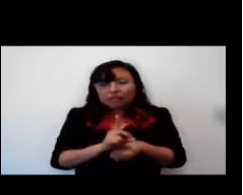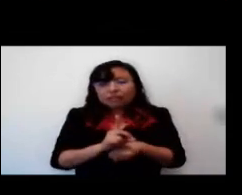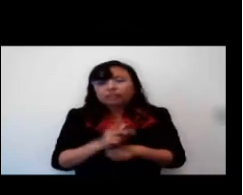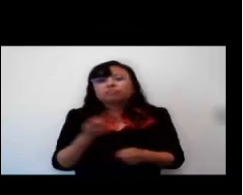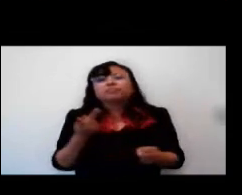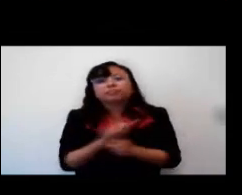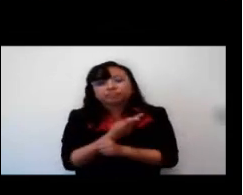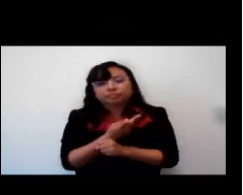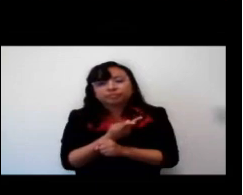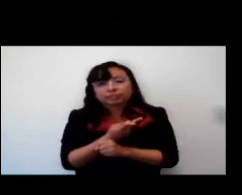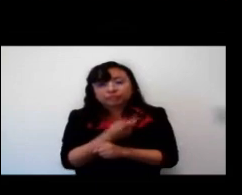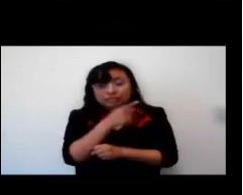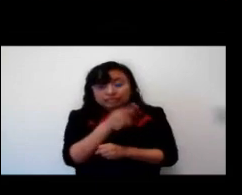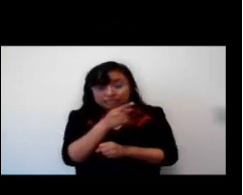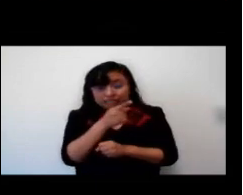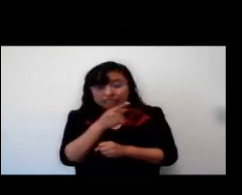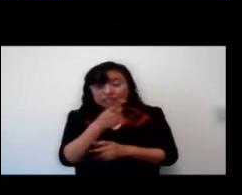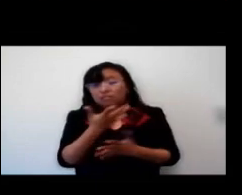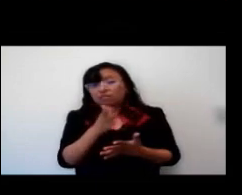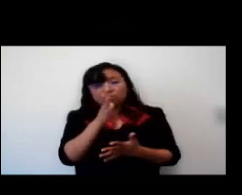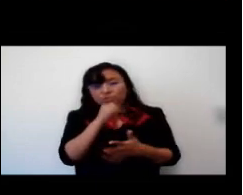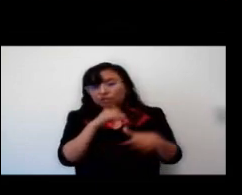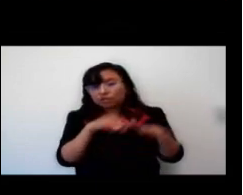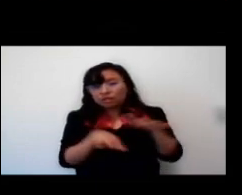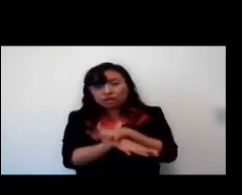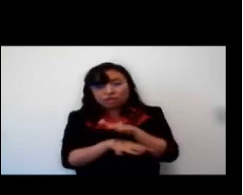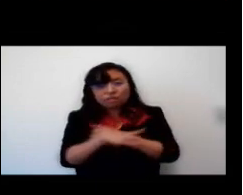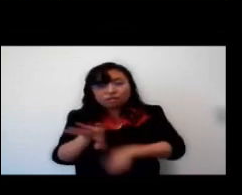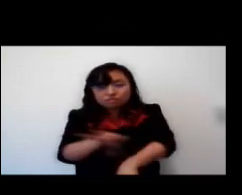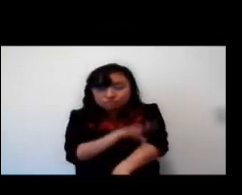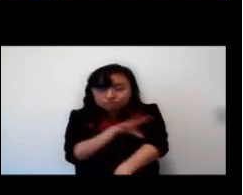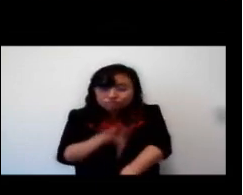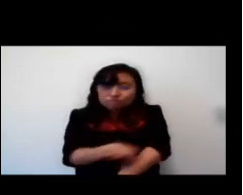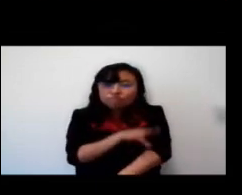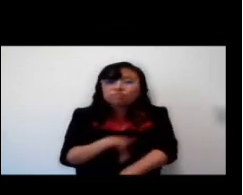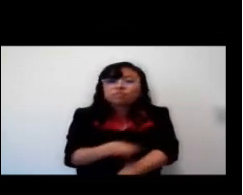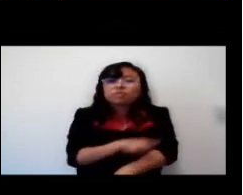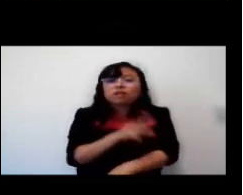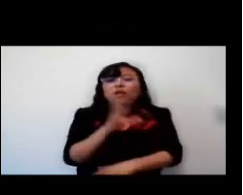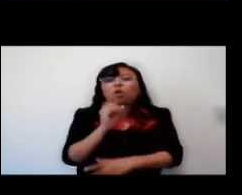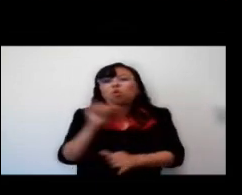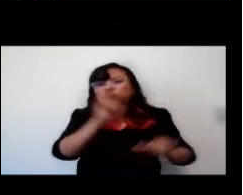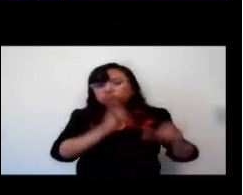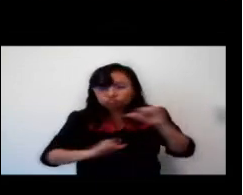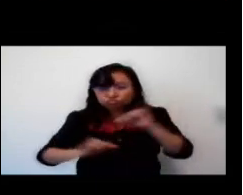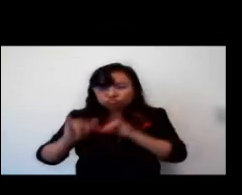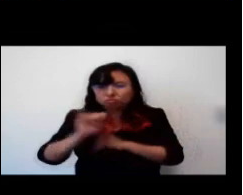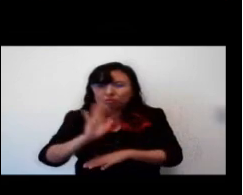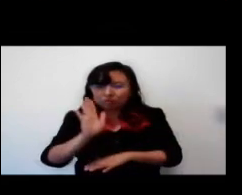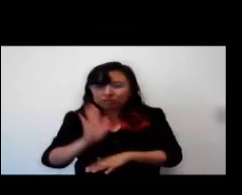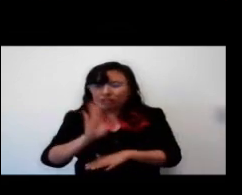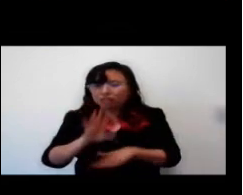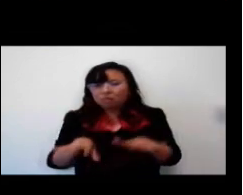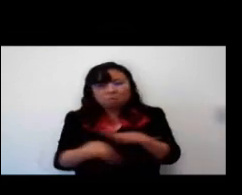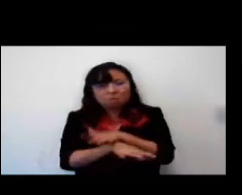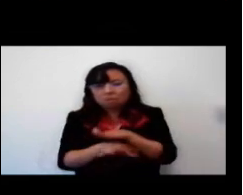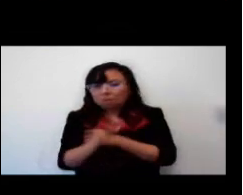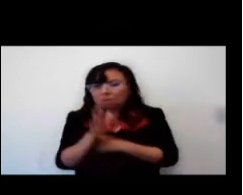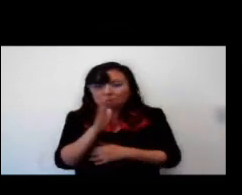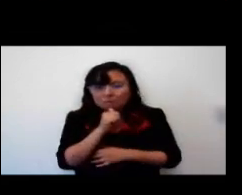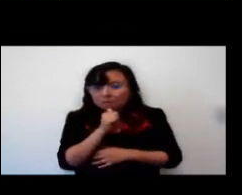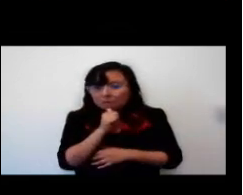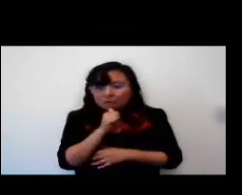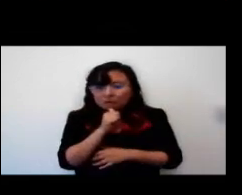células son incapaces de cambiar a electricidad o a una forma química esta información, por